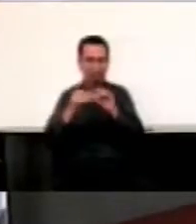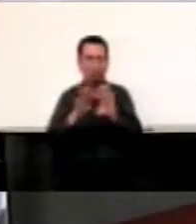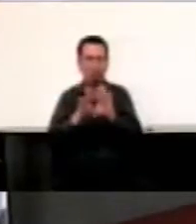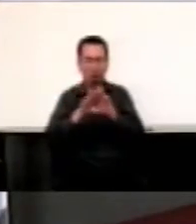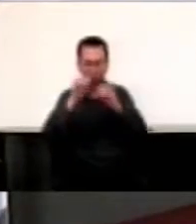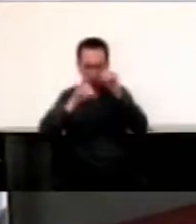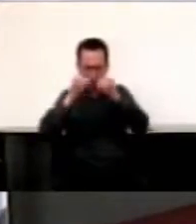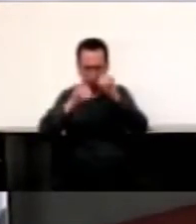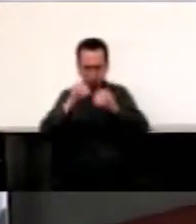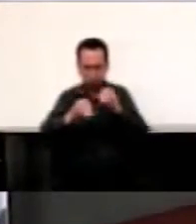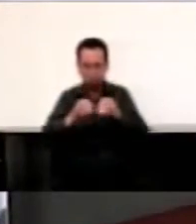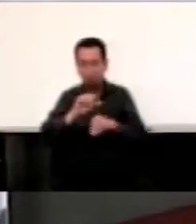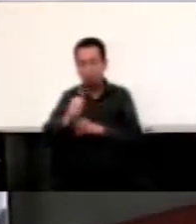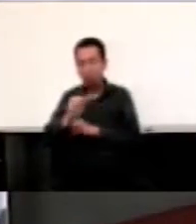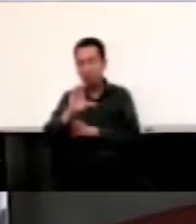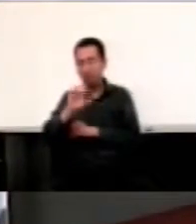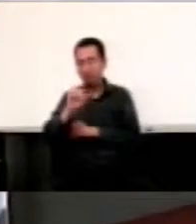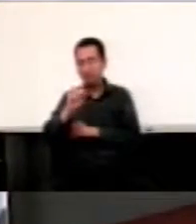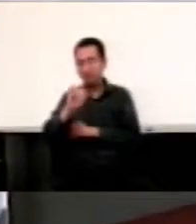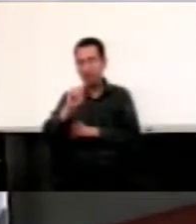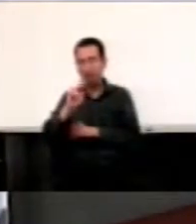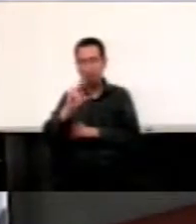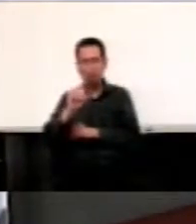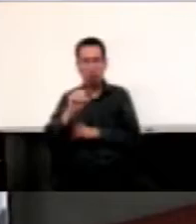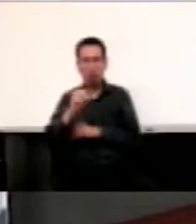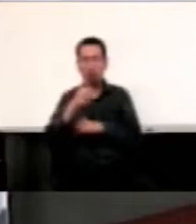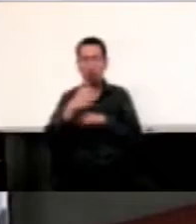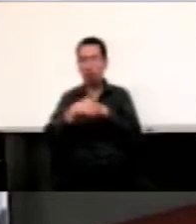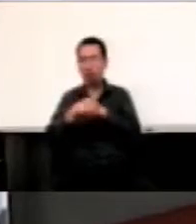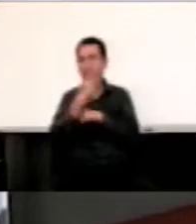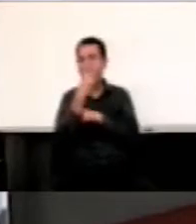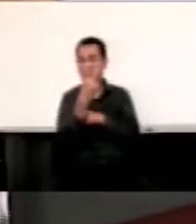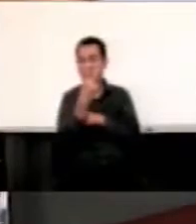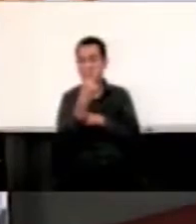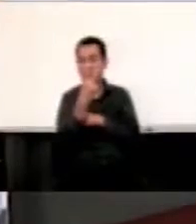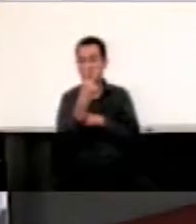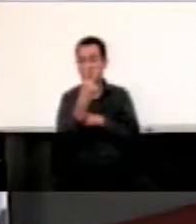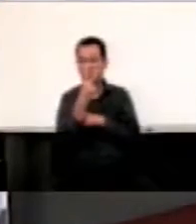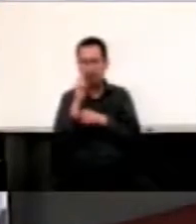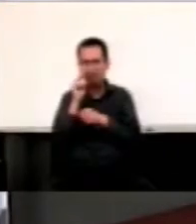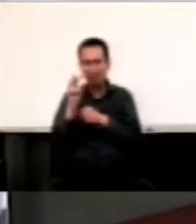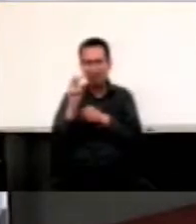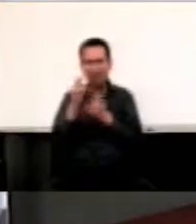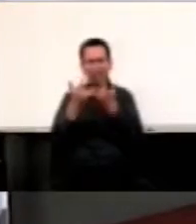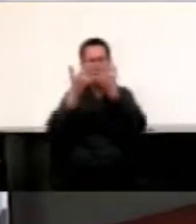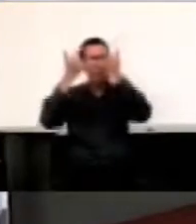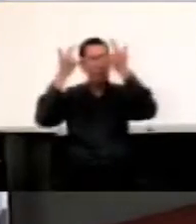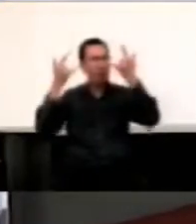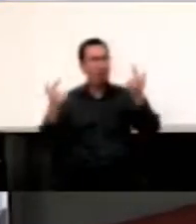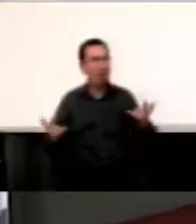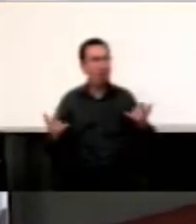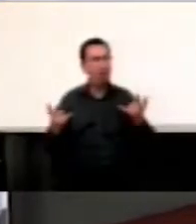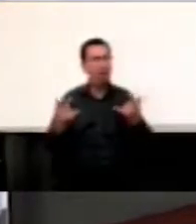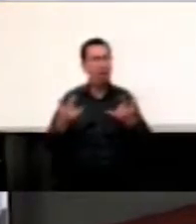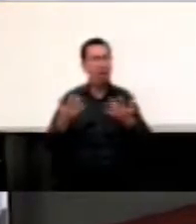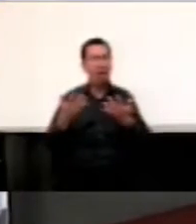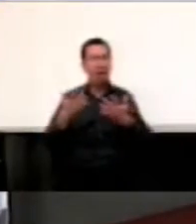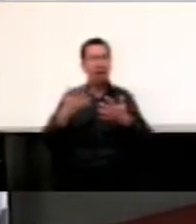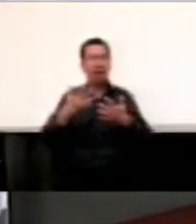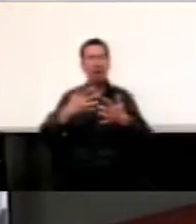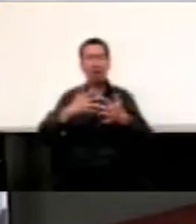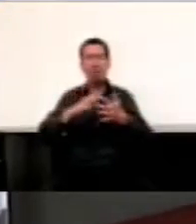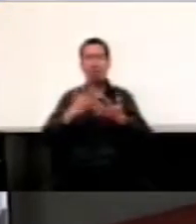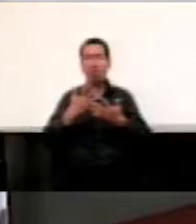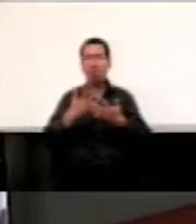libro. En el capítulo 2 del libro hace un recorrido histórico y